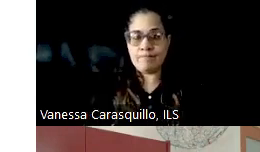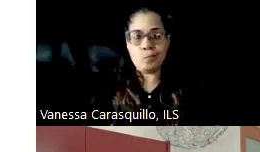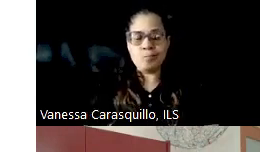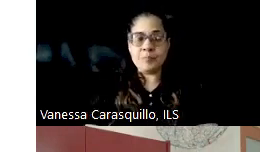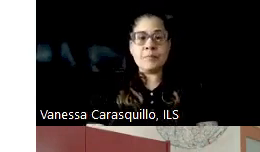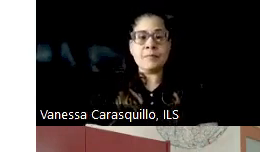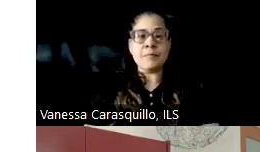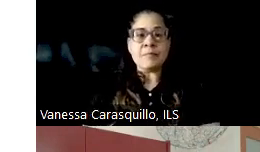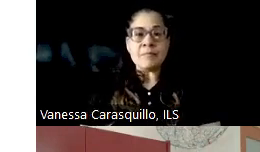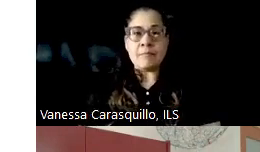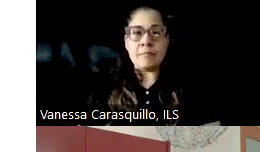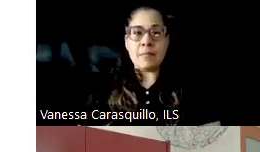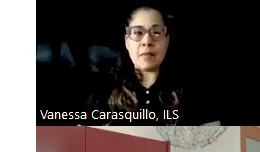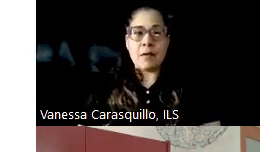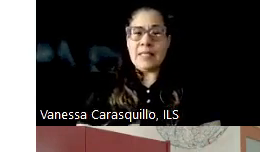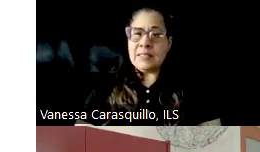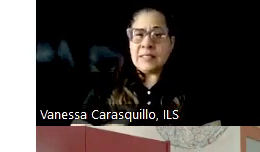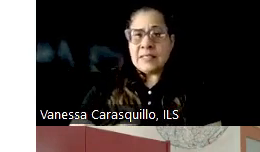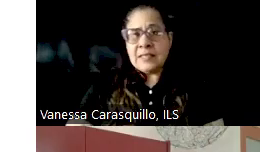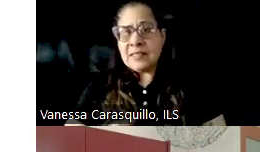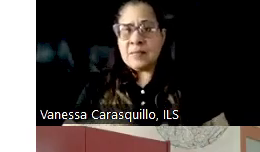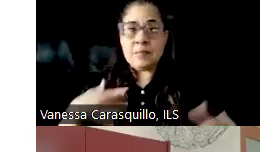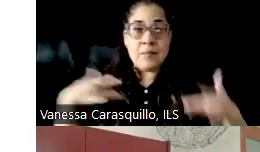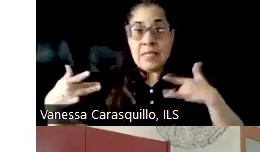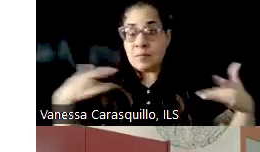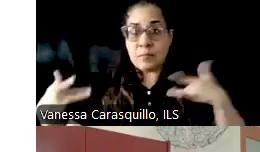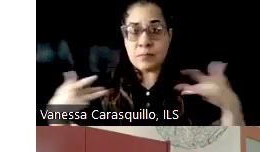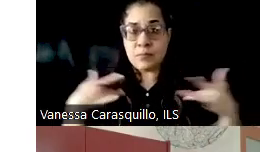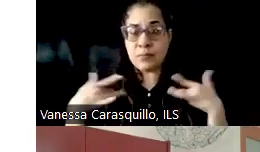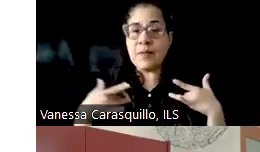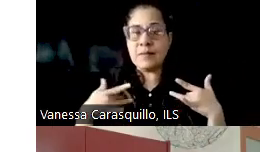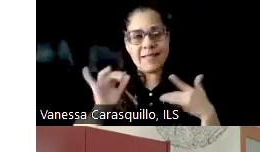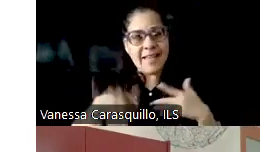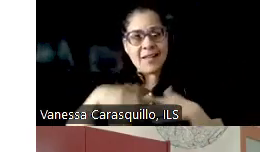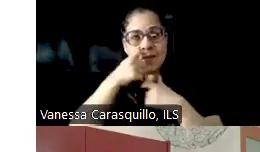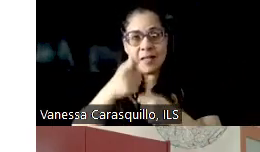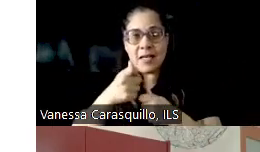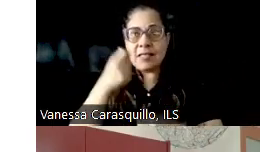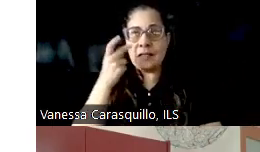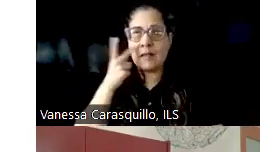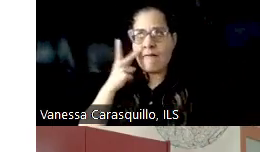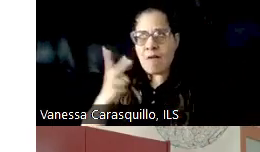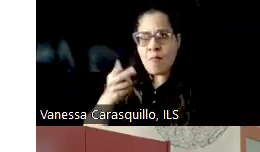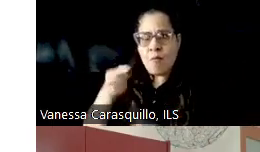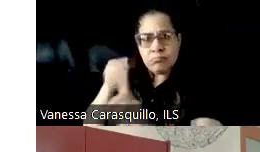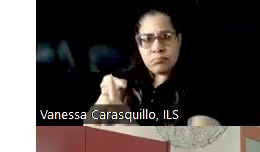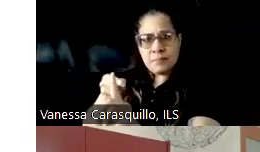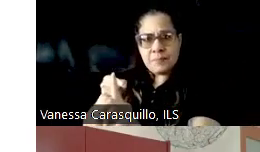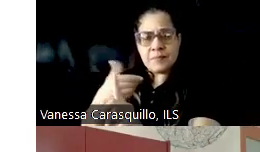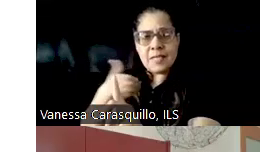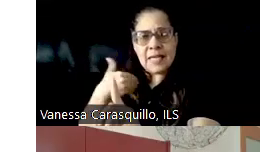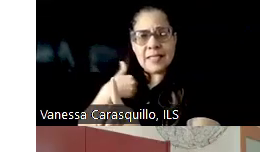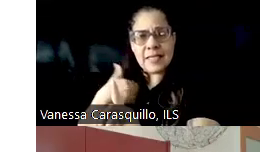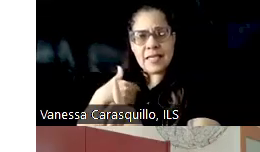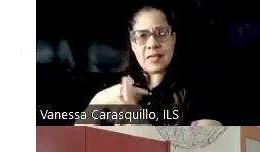Irritabilidad extrema. El niño con ansiedad, y esto es bien interesante porque cuando vemos un niño que de momento tiene una rabieta,